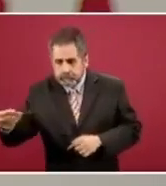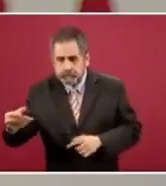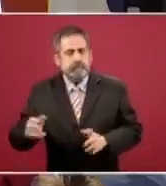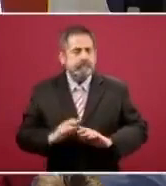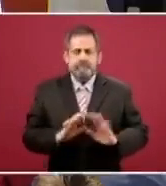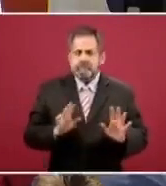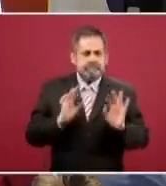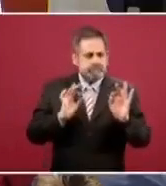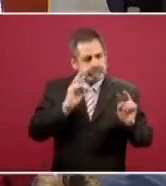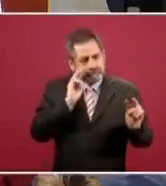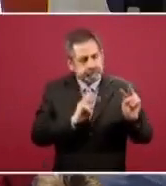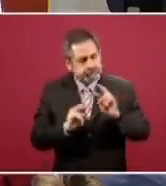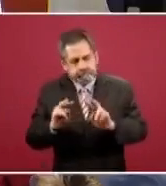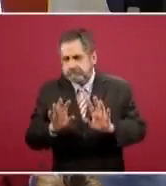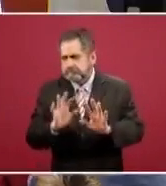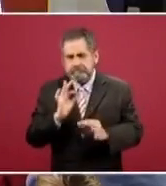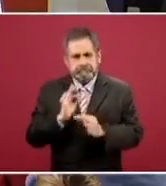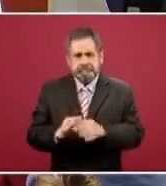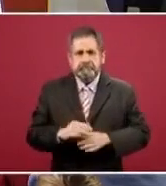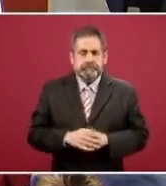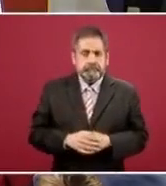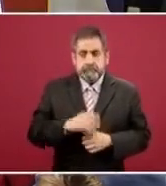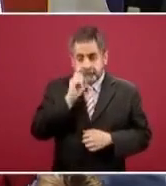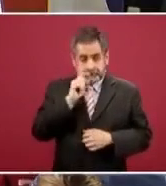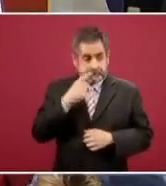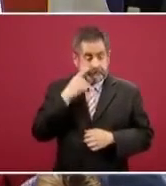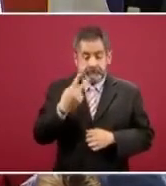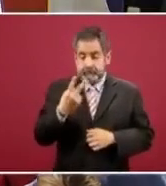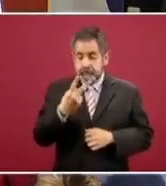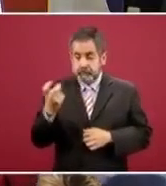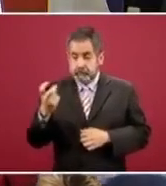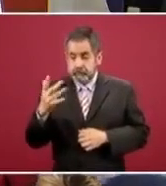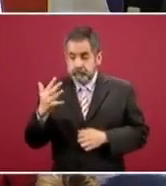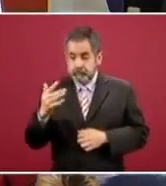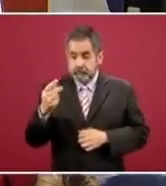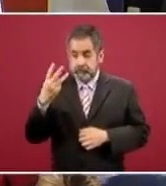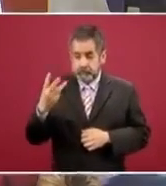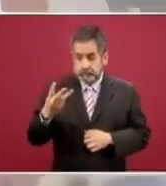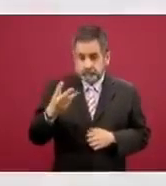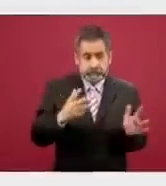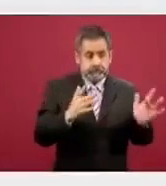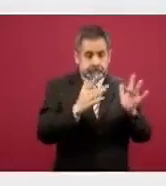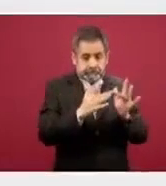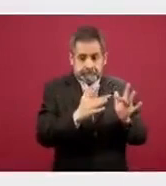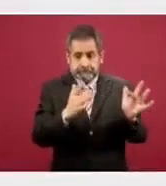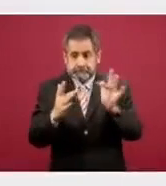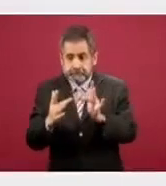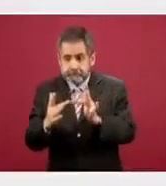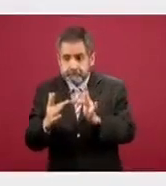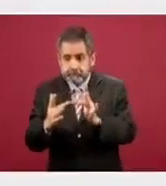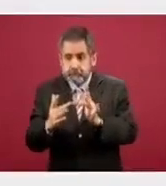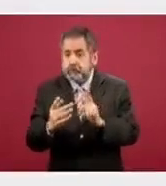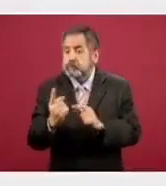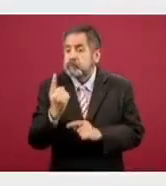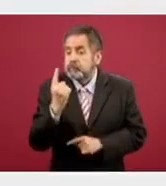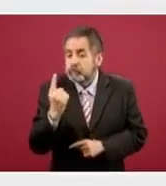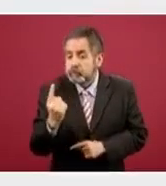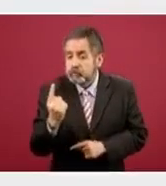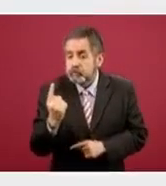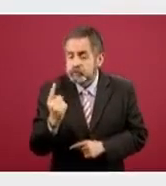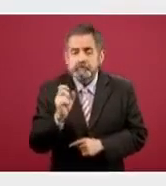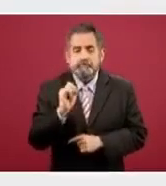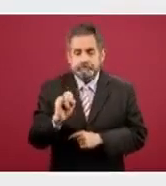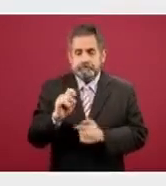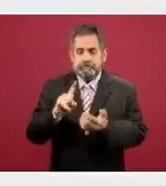Hago notorio también que de los 253 contactos, solamente uno resultó positivo